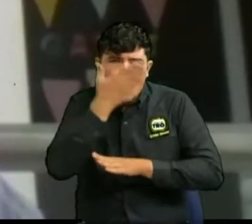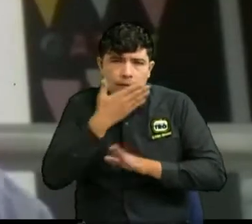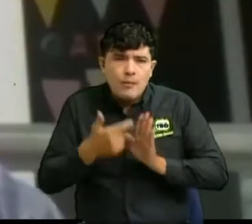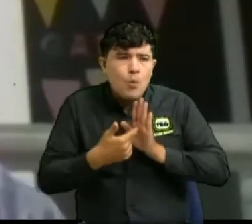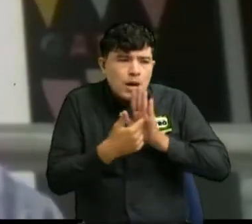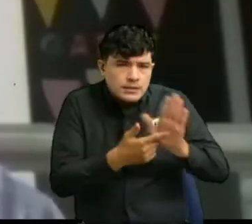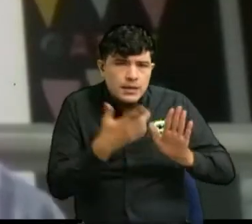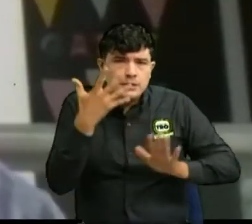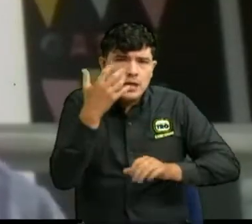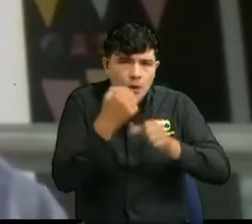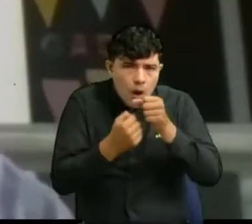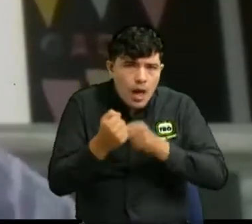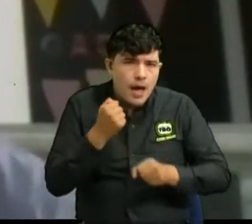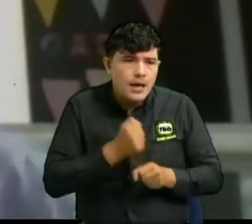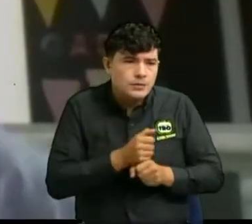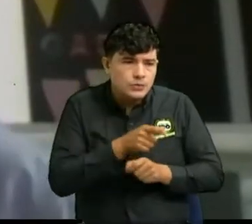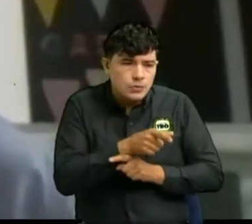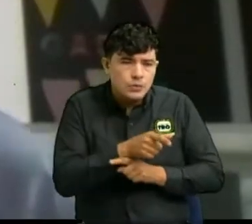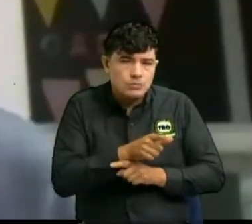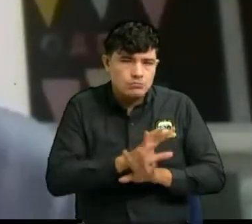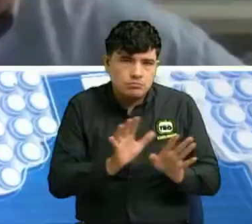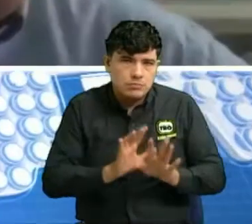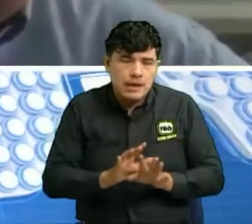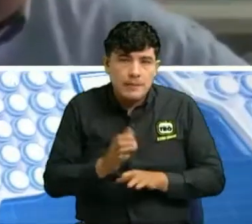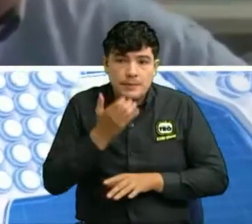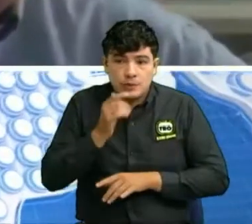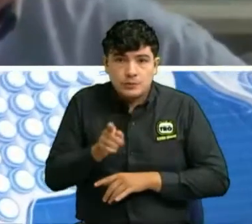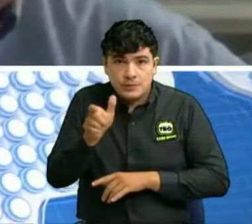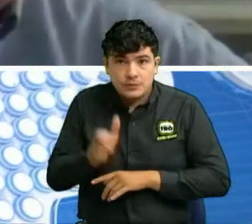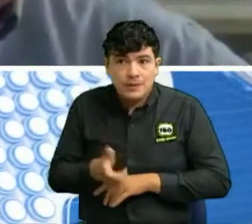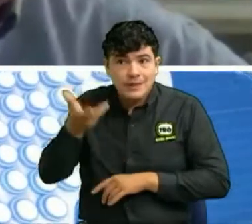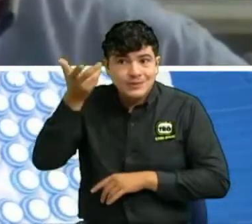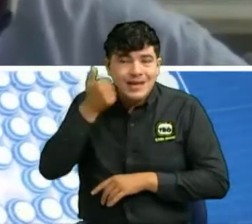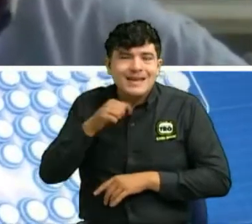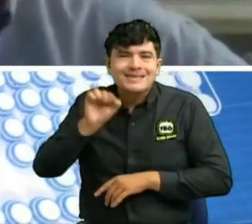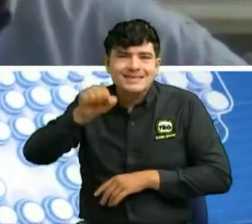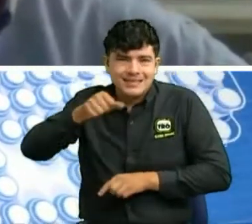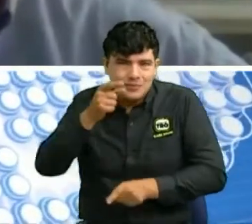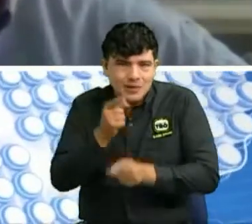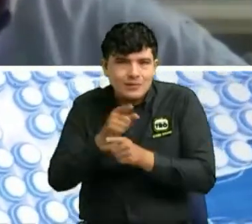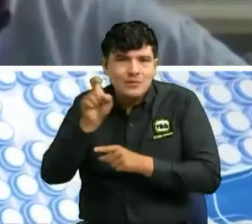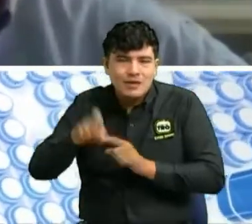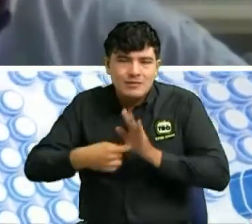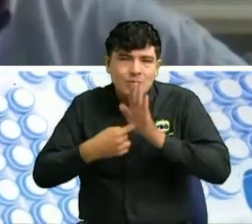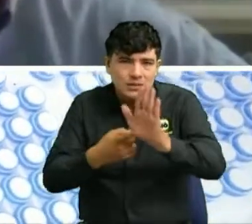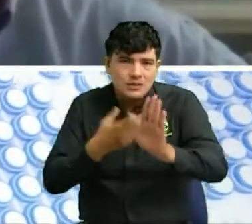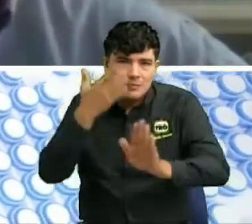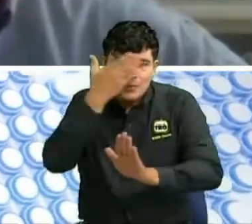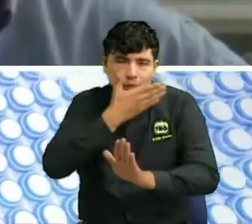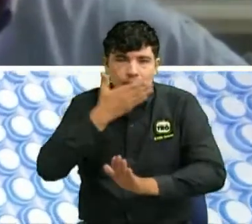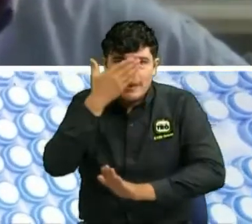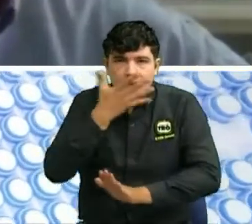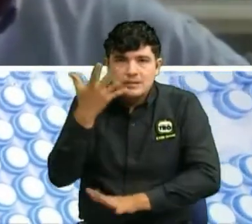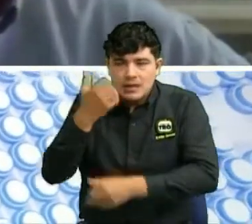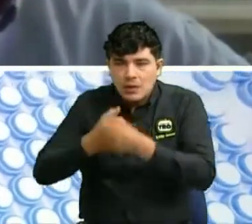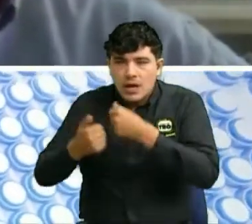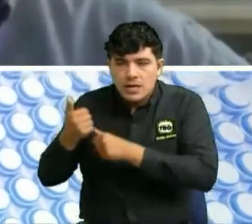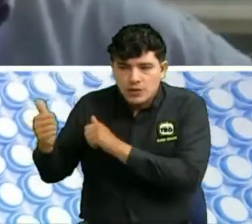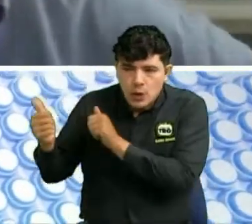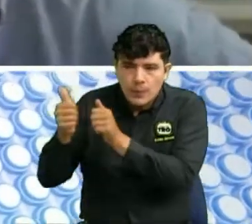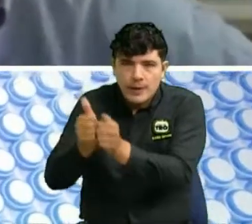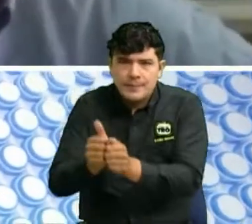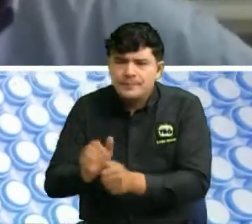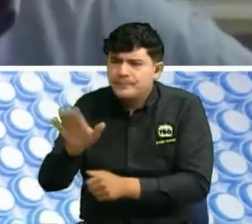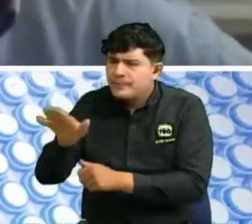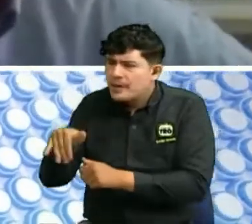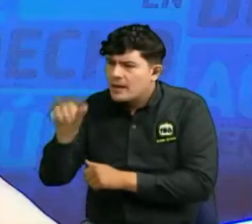un pensionado, sí. Bueno, abogado, esto sería muy bueno que nuestros televidentes lo tengan claro. Hablamos de esos